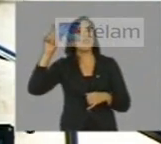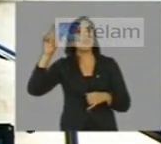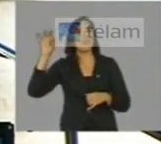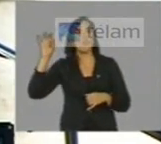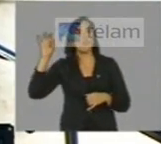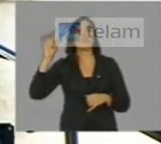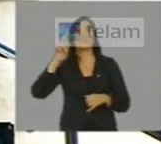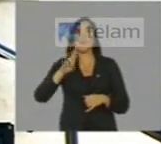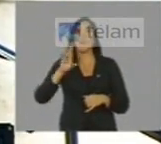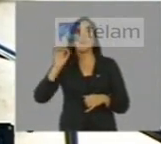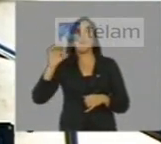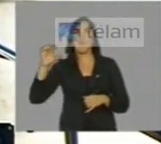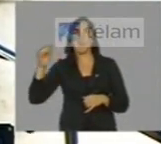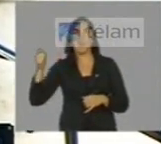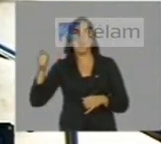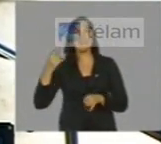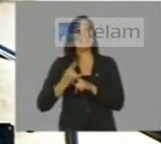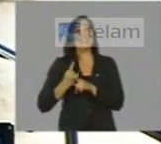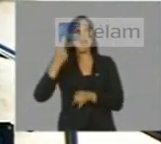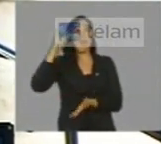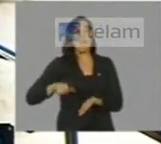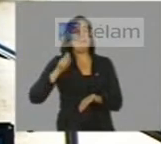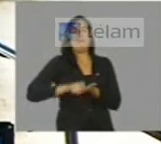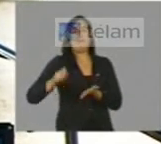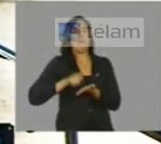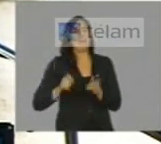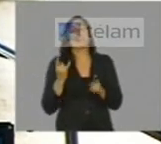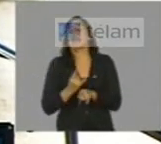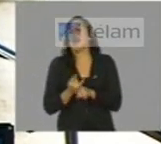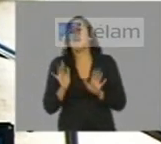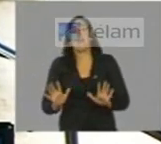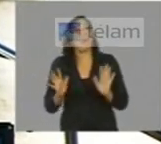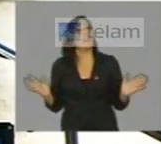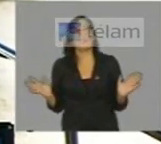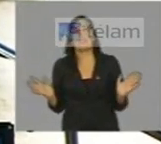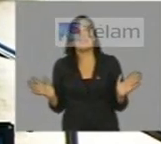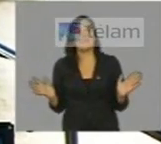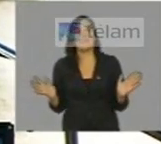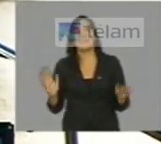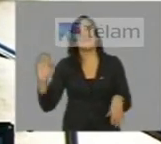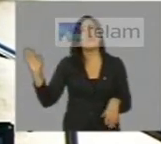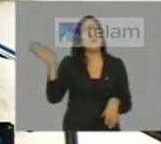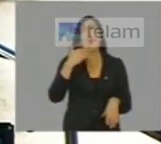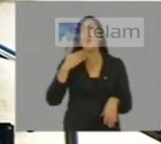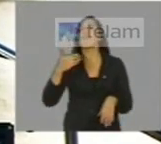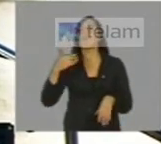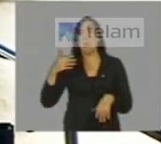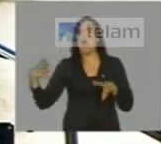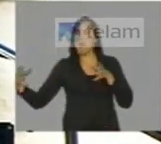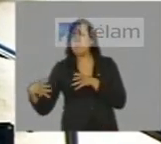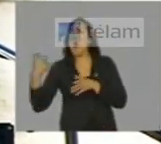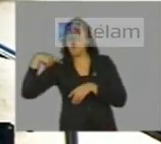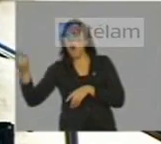él fue el redactor. Siempre hay uno que escribe. Es así en todas partes. Después los demás leen,